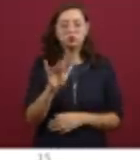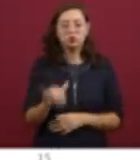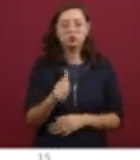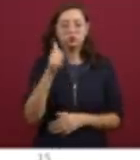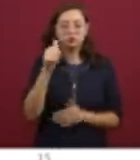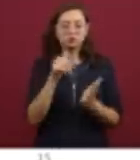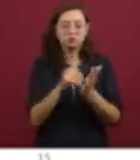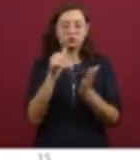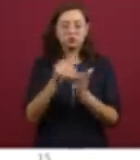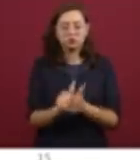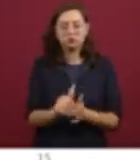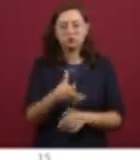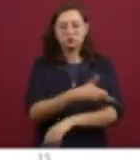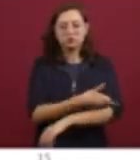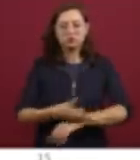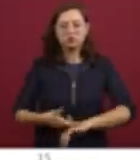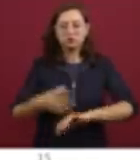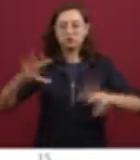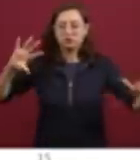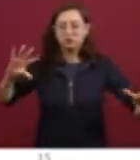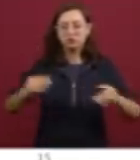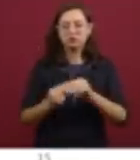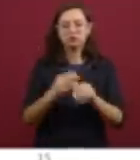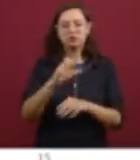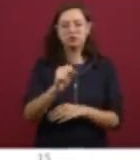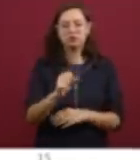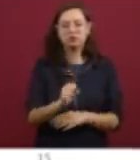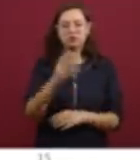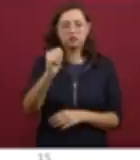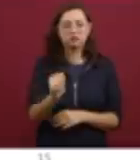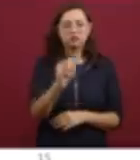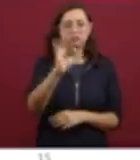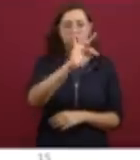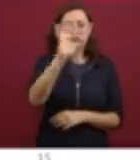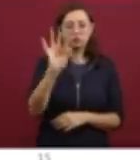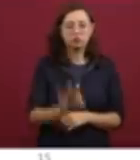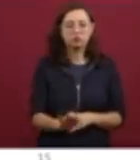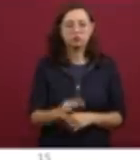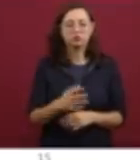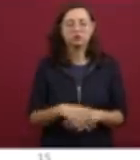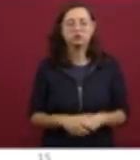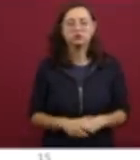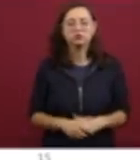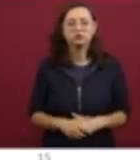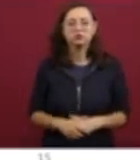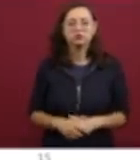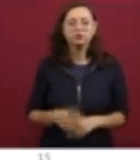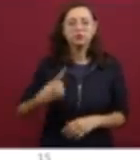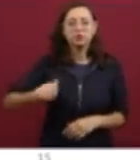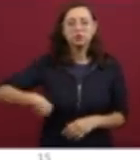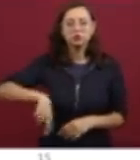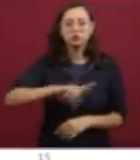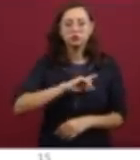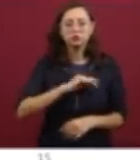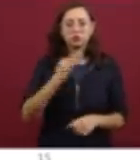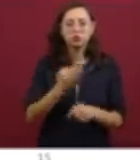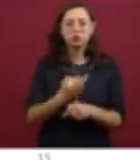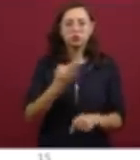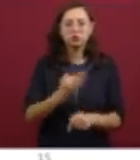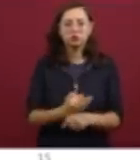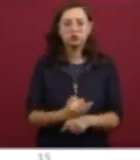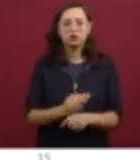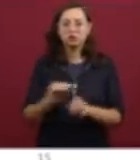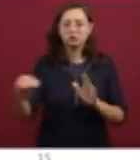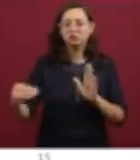cobro del 69% con respecto a lo dispersado. Estamos integrando al